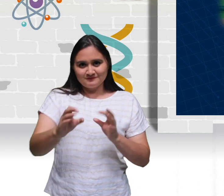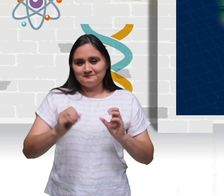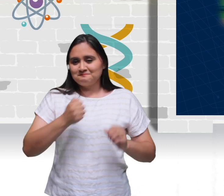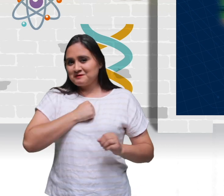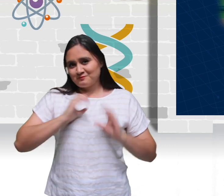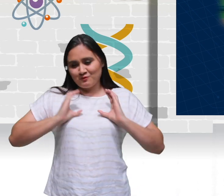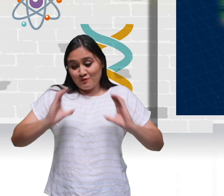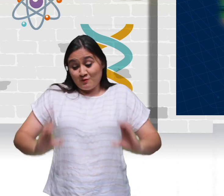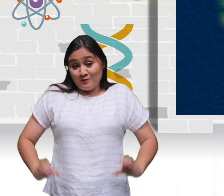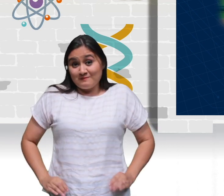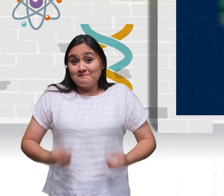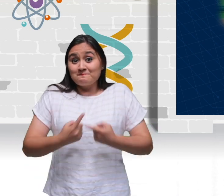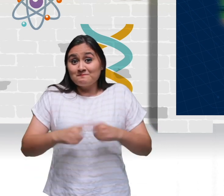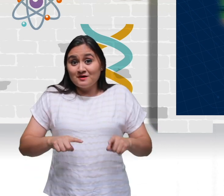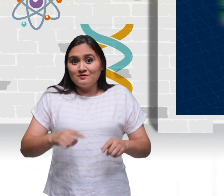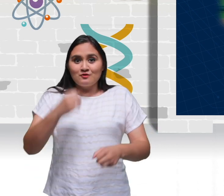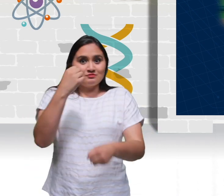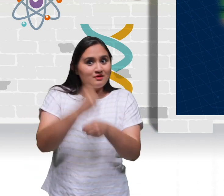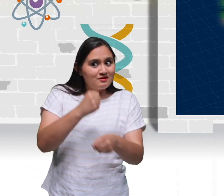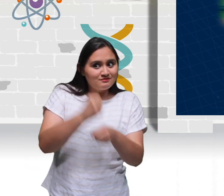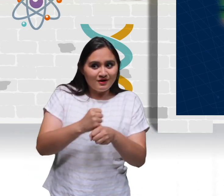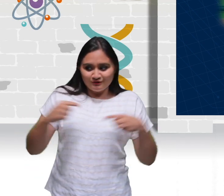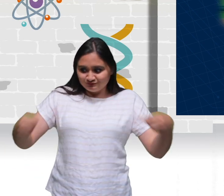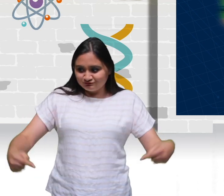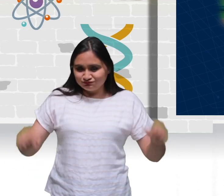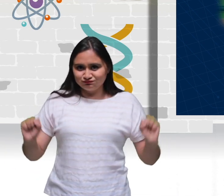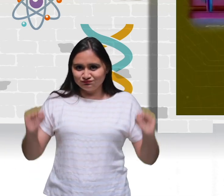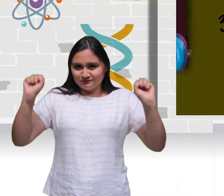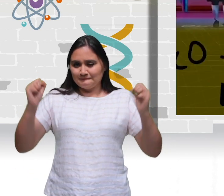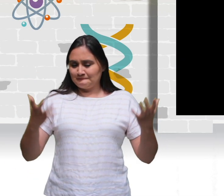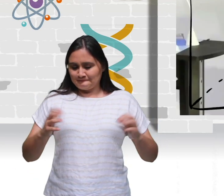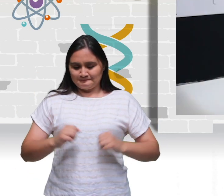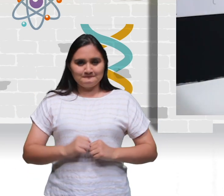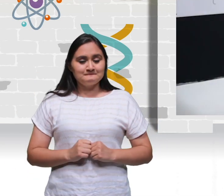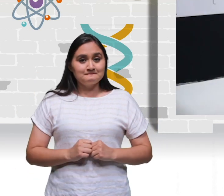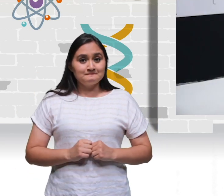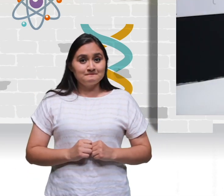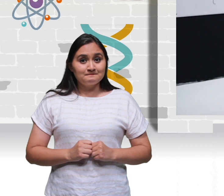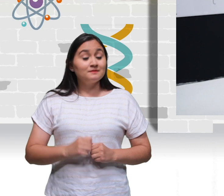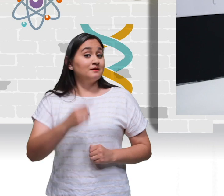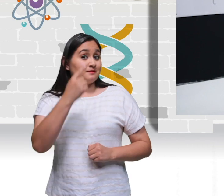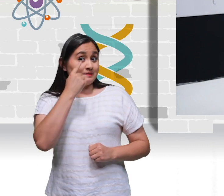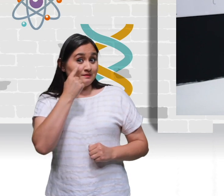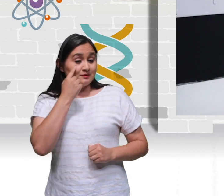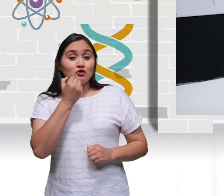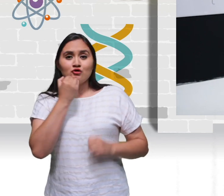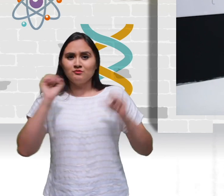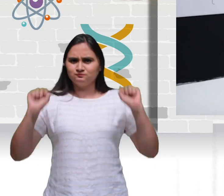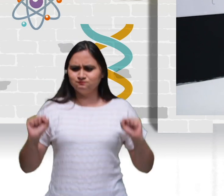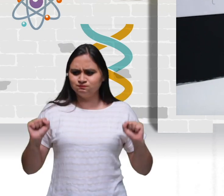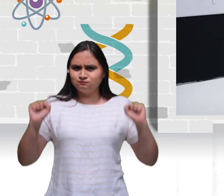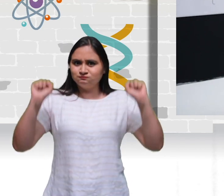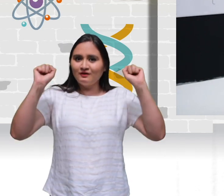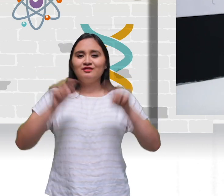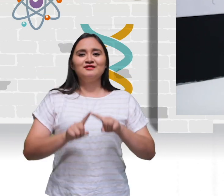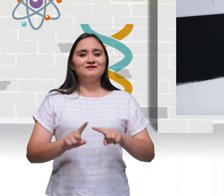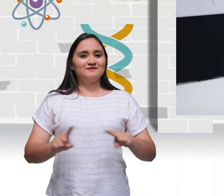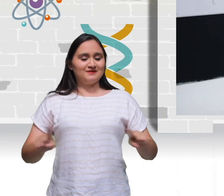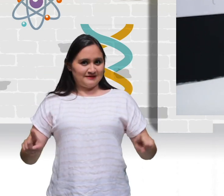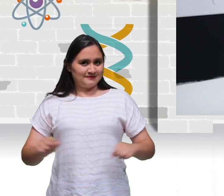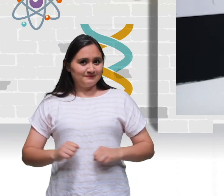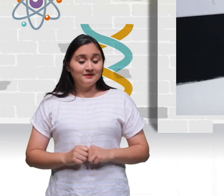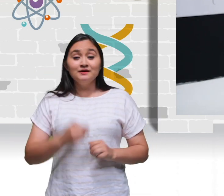escala biológica, pero no se ejecuta sobre las pesas. Por otra parte, el hecho de levantar las pesas